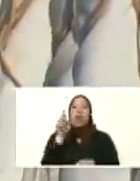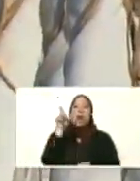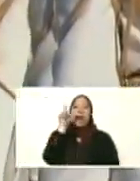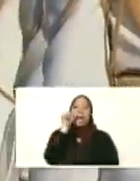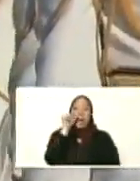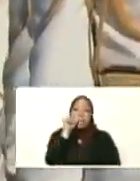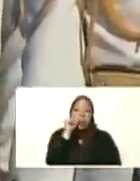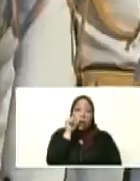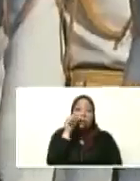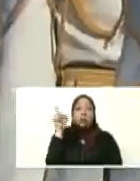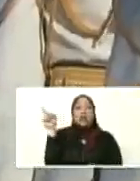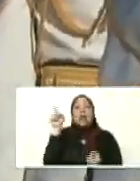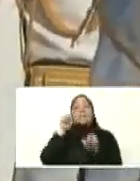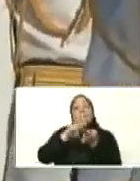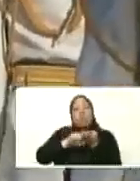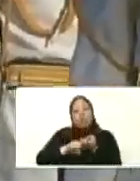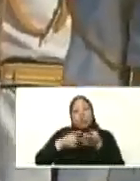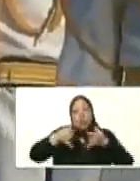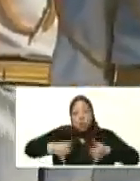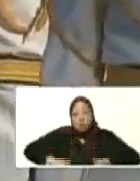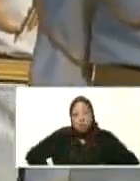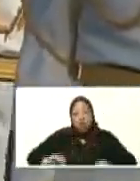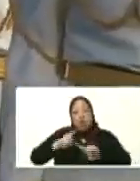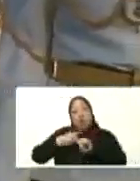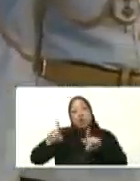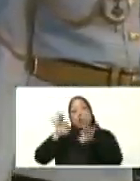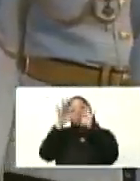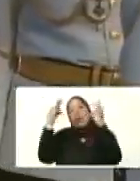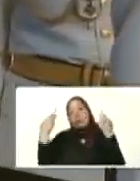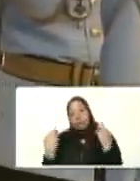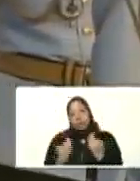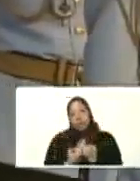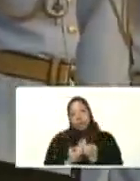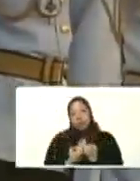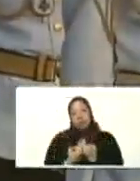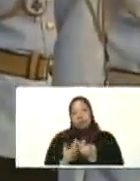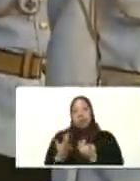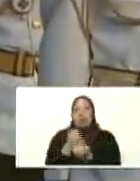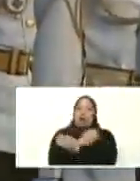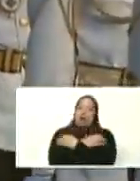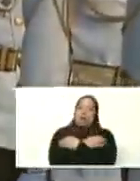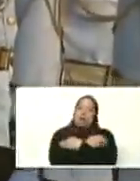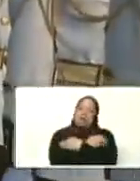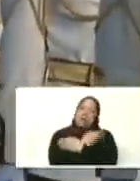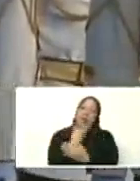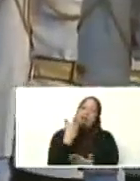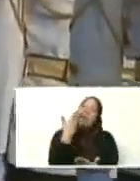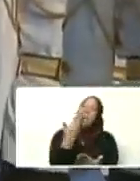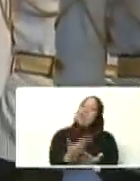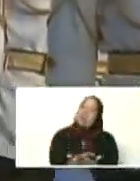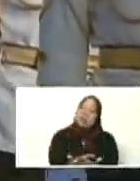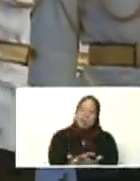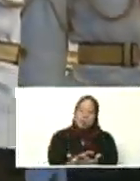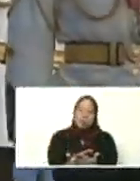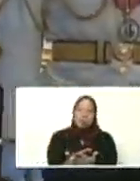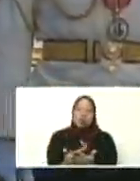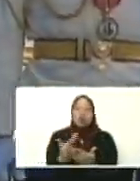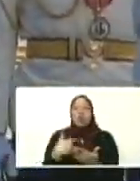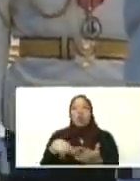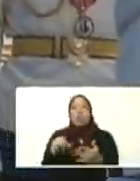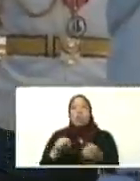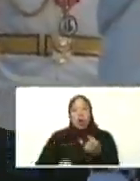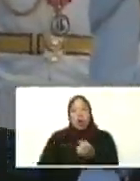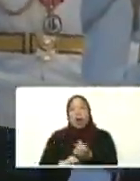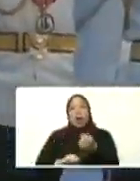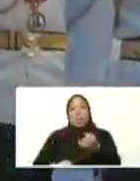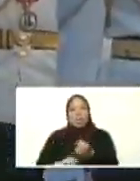padres, esposas, hijos y demás familiares las palabras de afecto y agradecimiento por el desprendimiento,